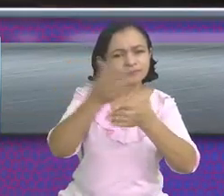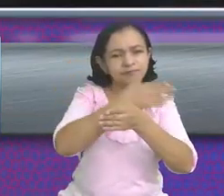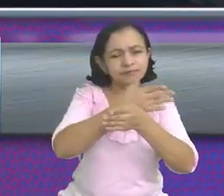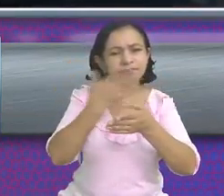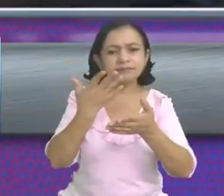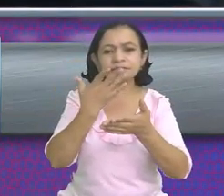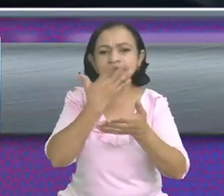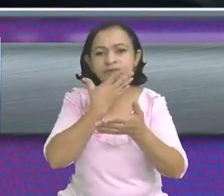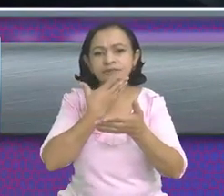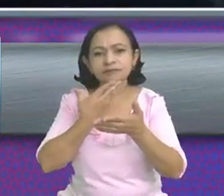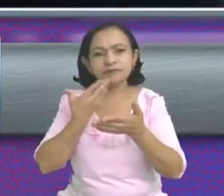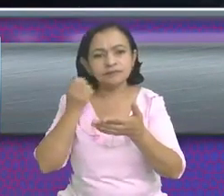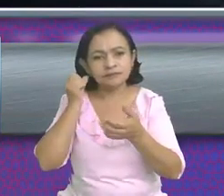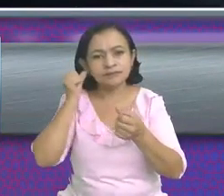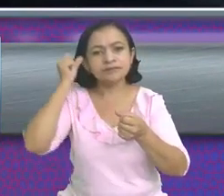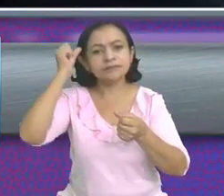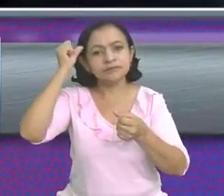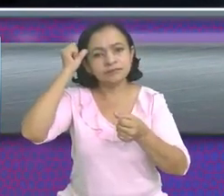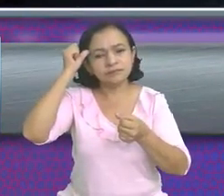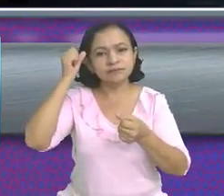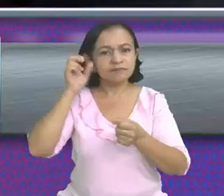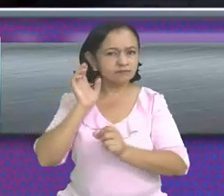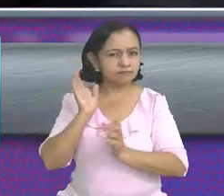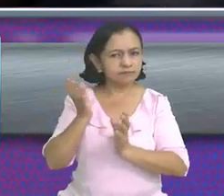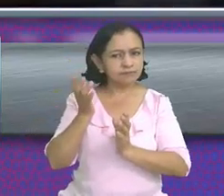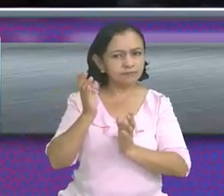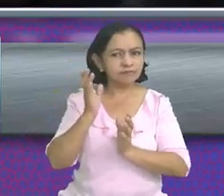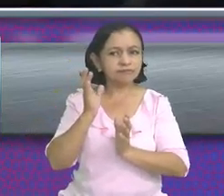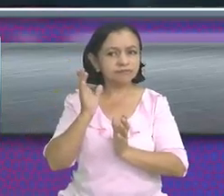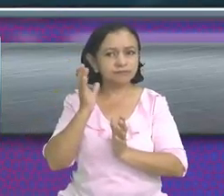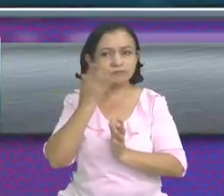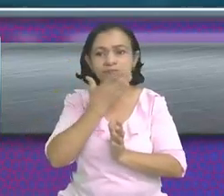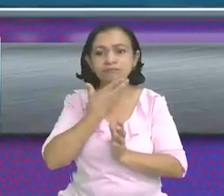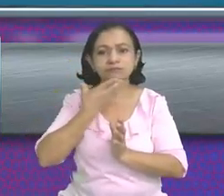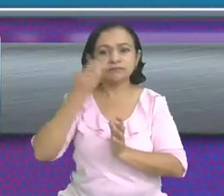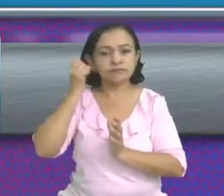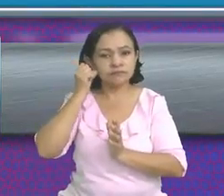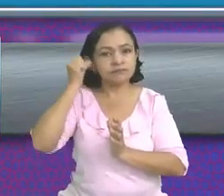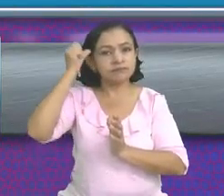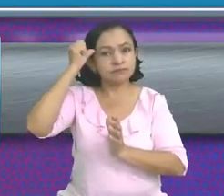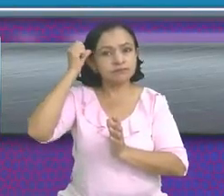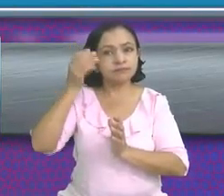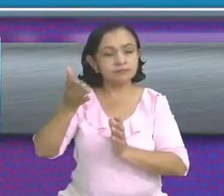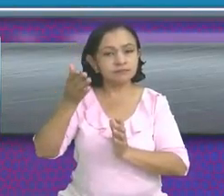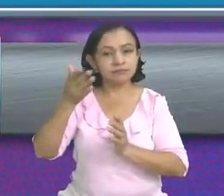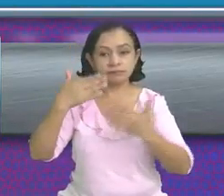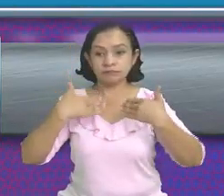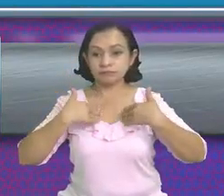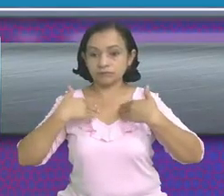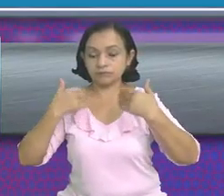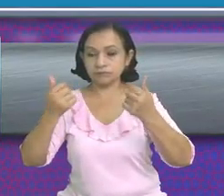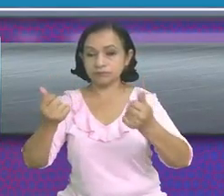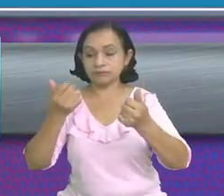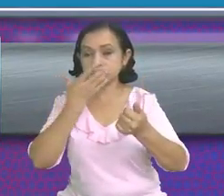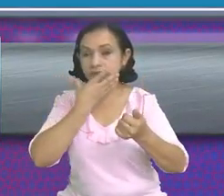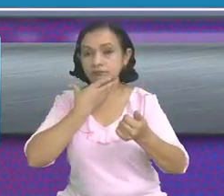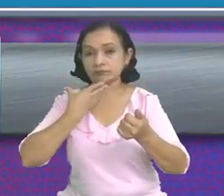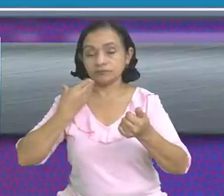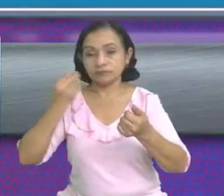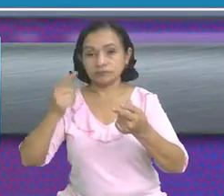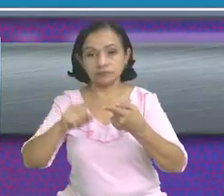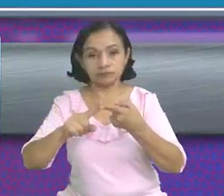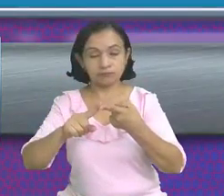adolescencia. O sea, muchas veces hemos querido interpretar la adolescencia como un problema de salud, como una enfermedad, y la verdad es que es una etapa evolutiva más